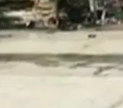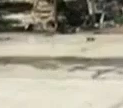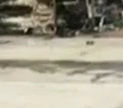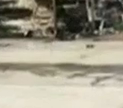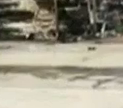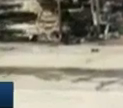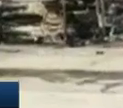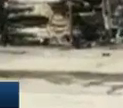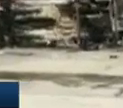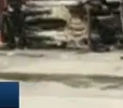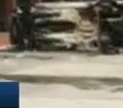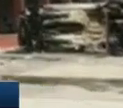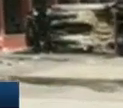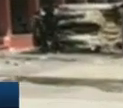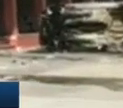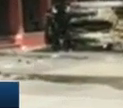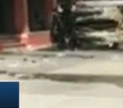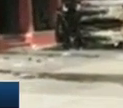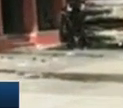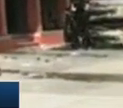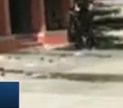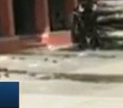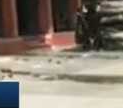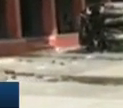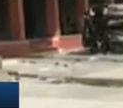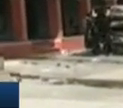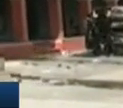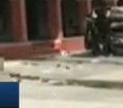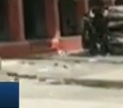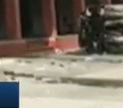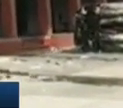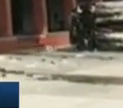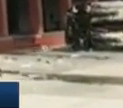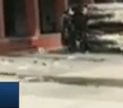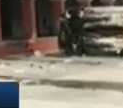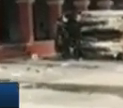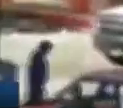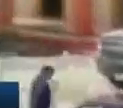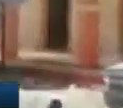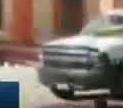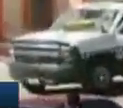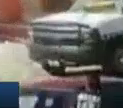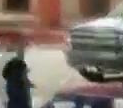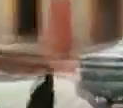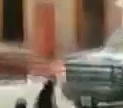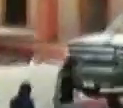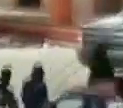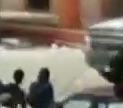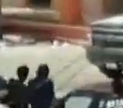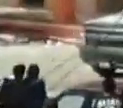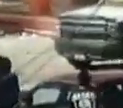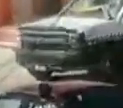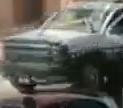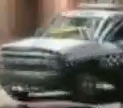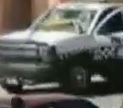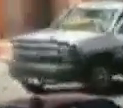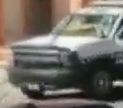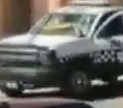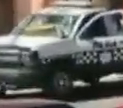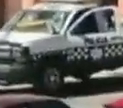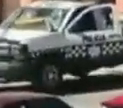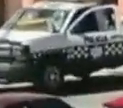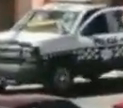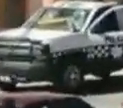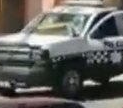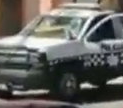En México, habitantes de una ciudad incendiaron el Palacio Municipal y varias patrullas tras no obtener pronta respuesta a las necesidades